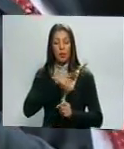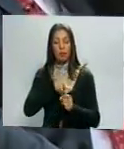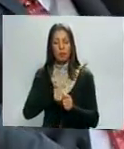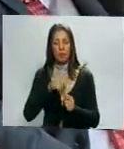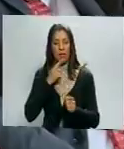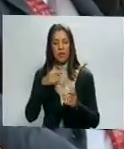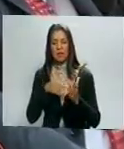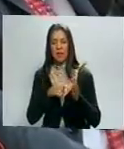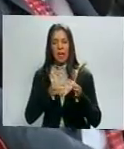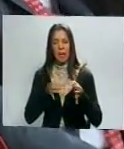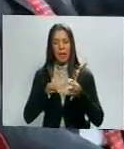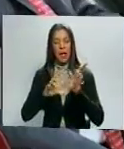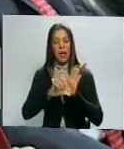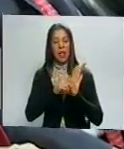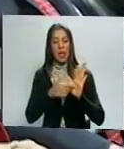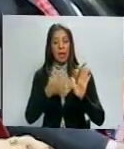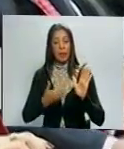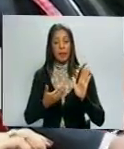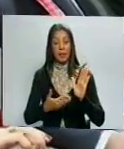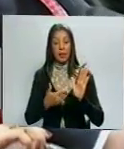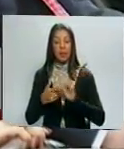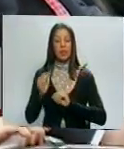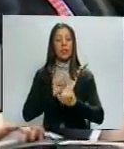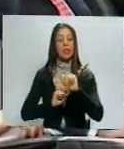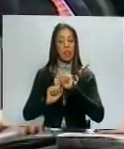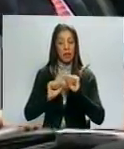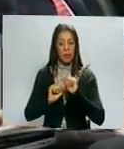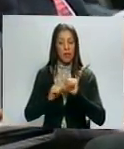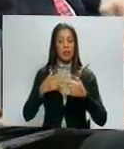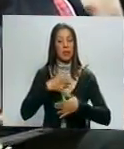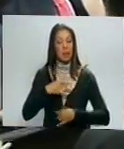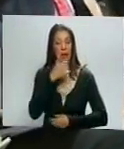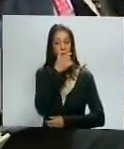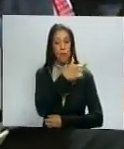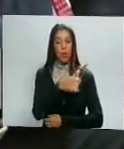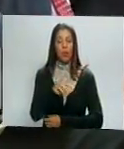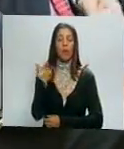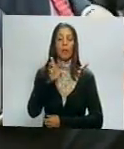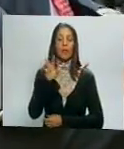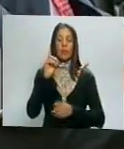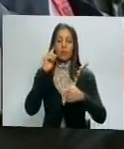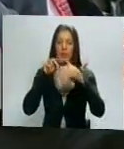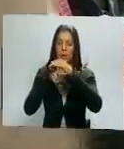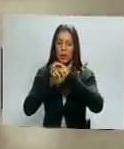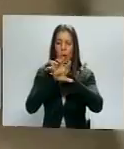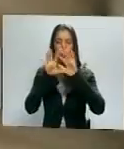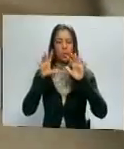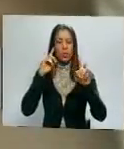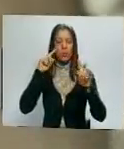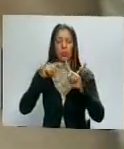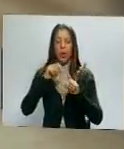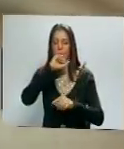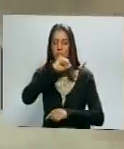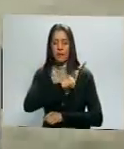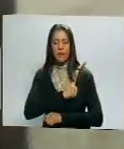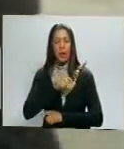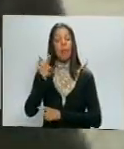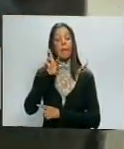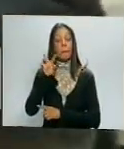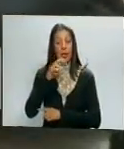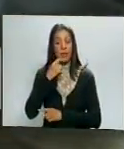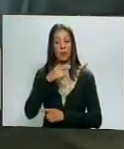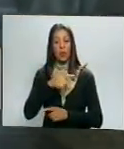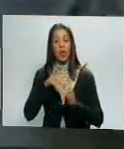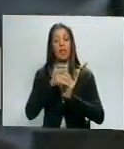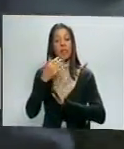le da primacía a la defensa de los intereses del pueblo venezolano con una visión avanzada de nacionalismo de plena garantía